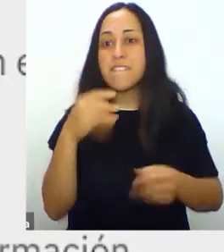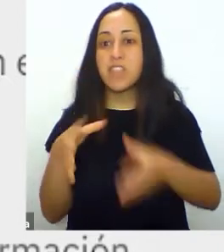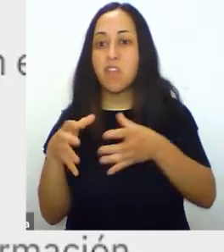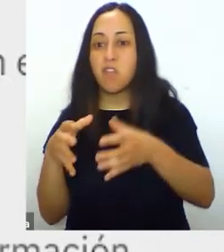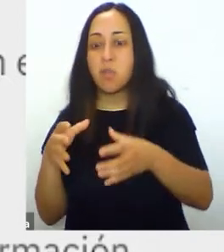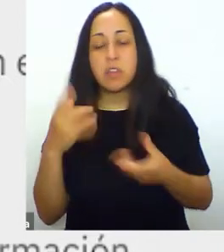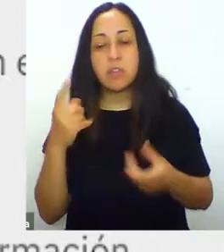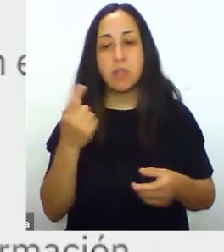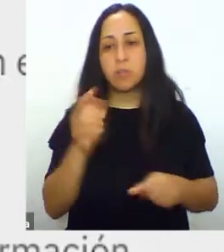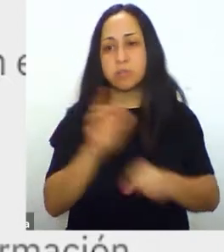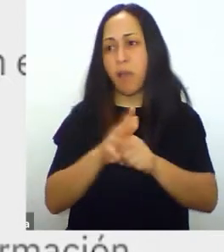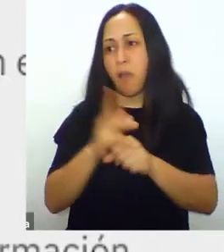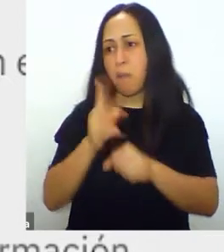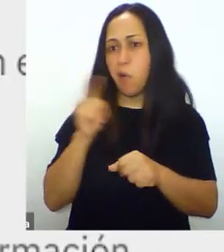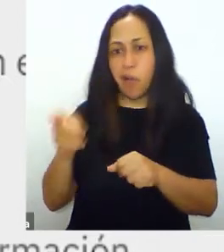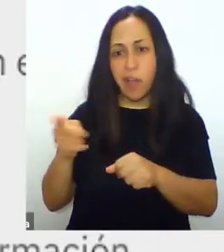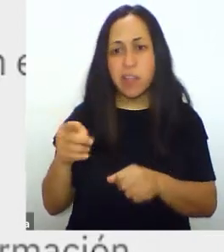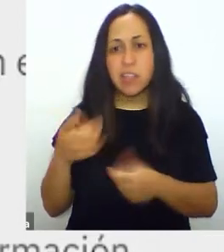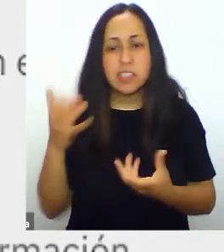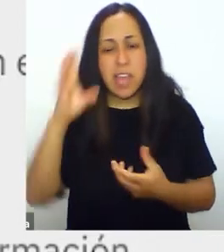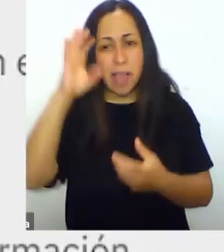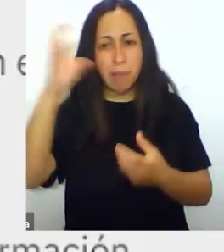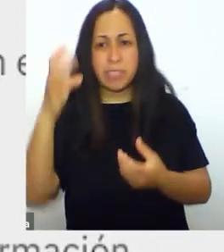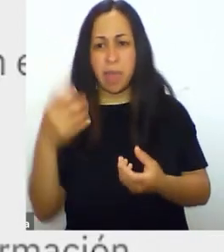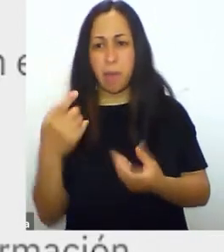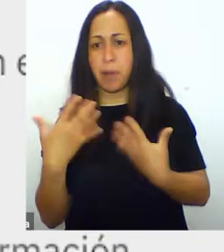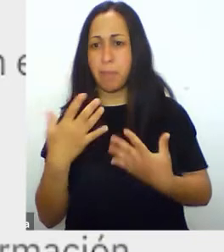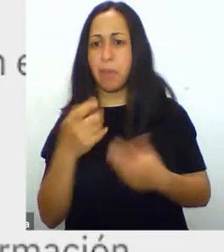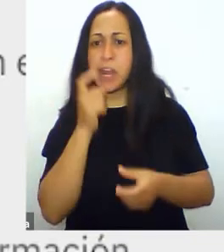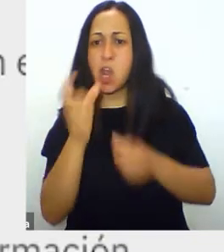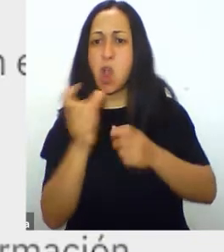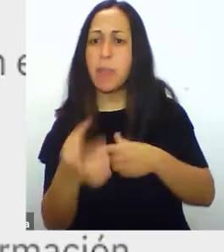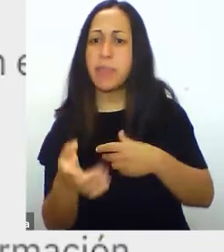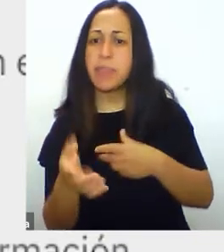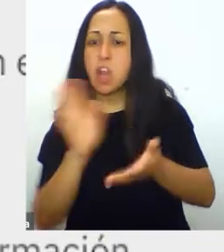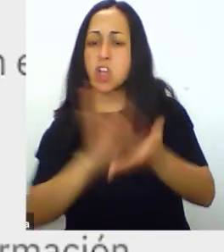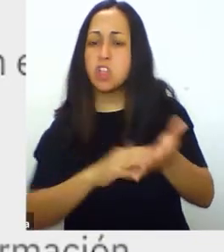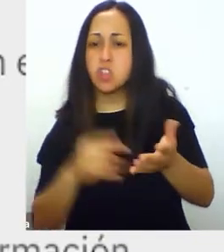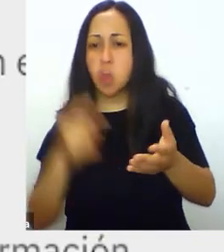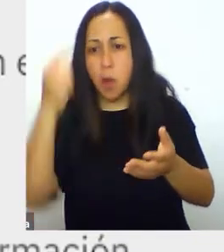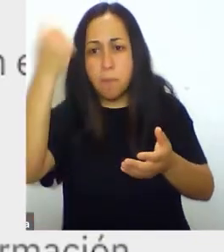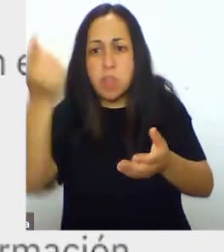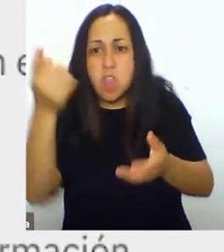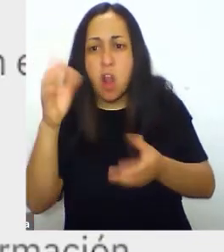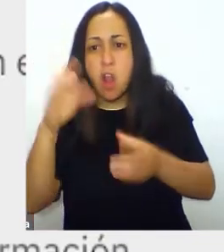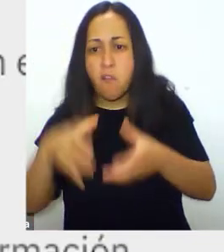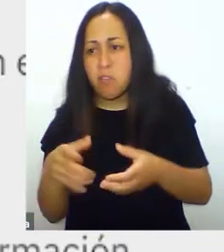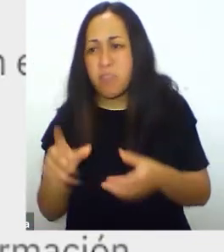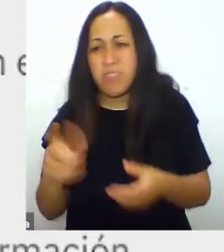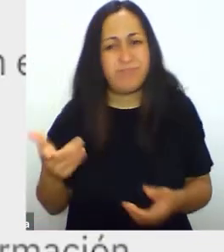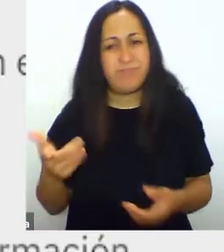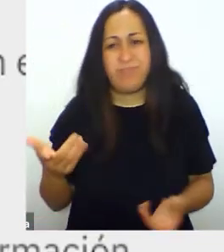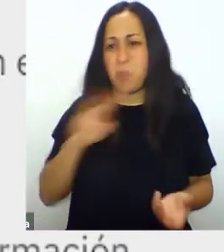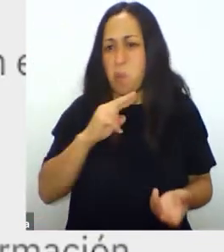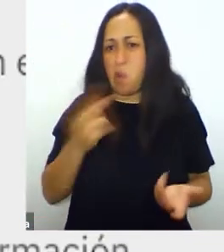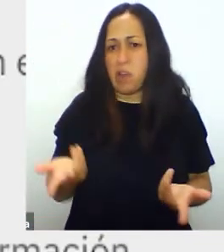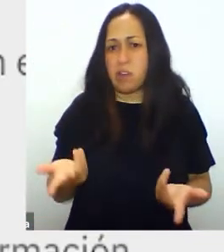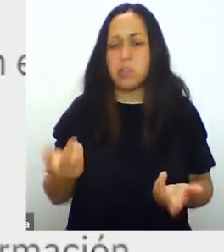está capacitada para comentar acerca de ese deporte, no acerca del fútbol.